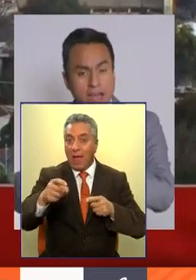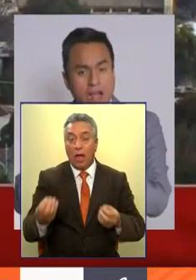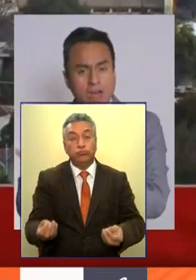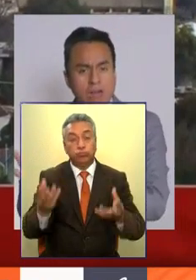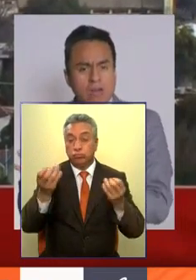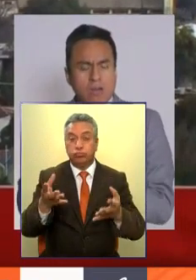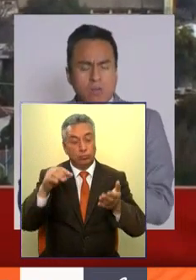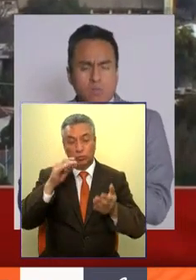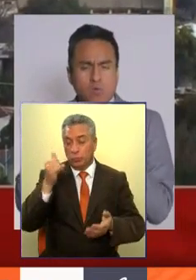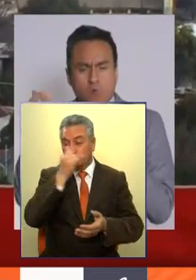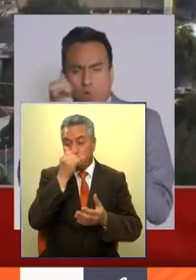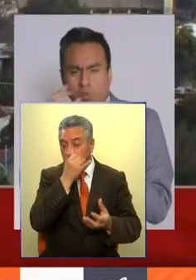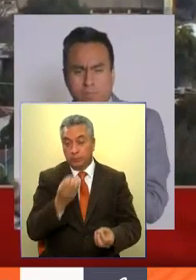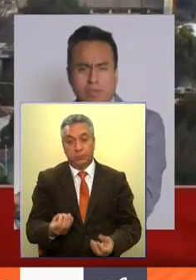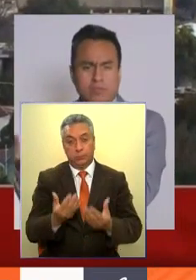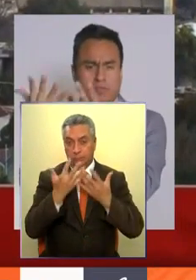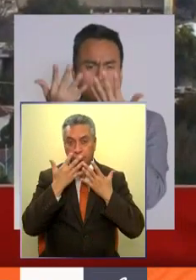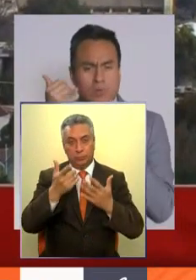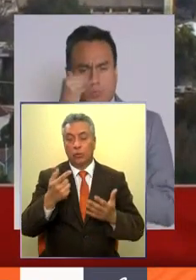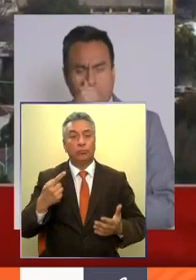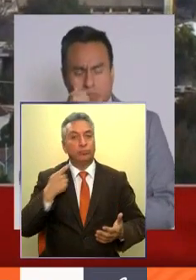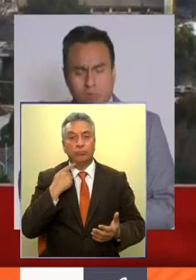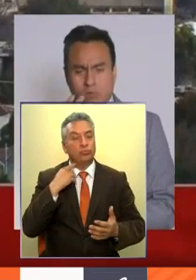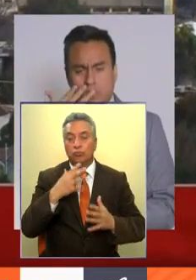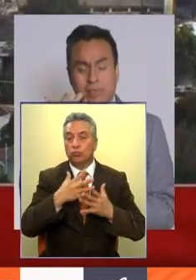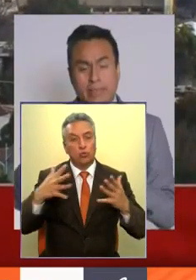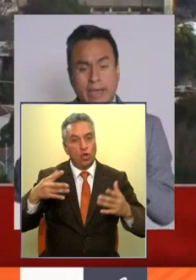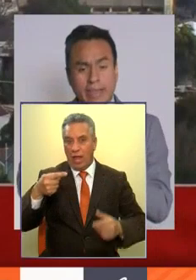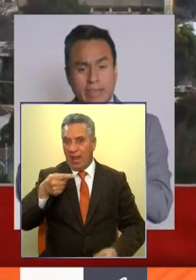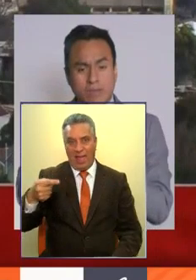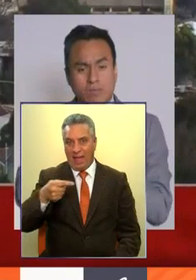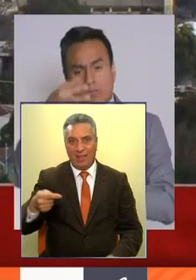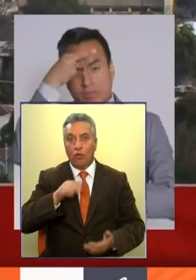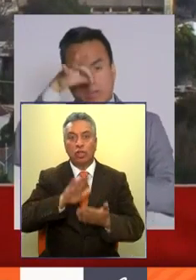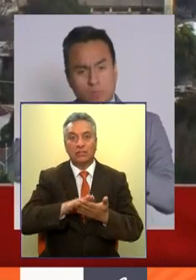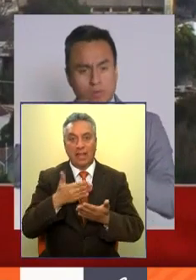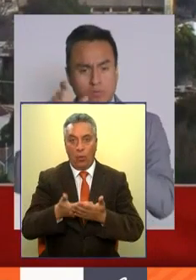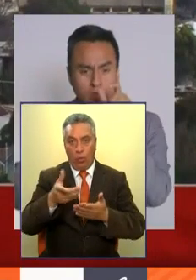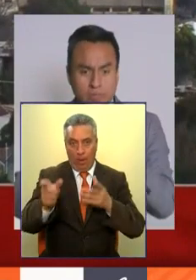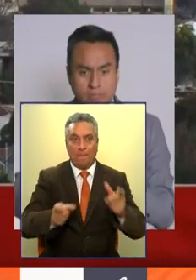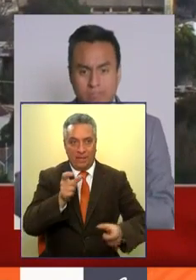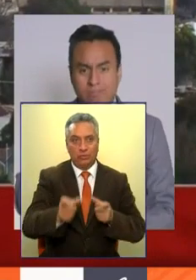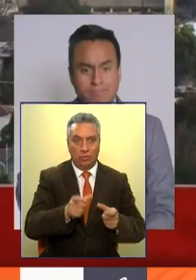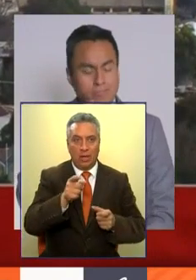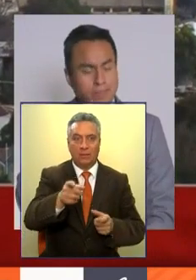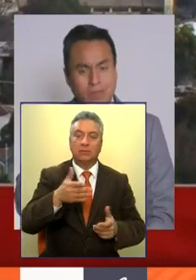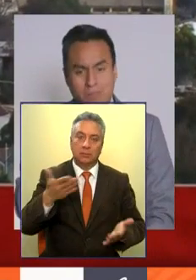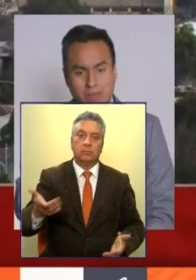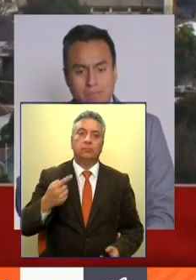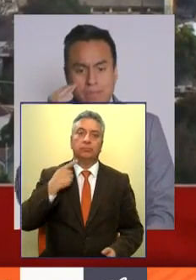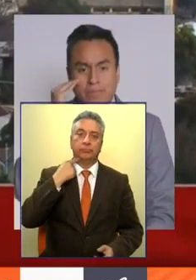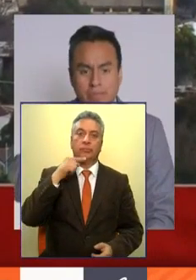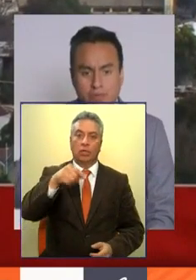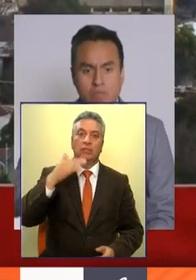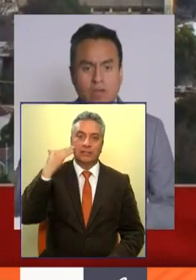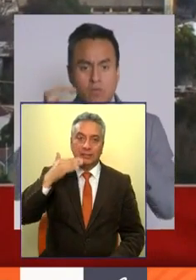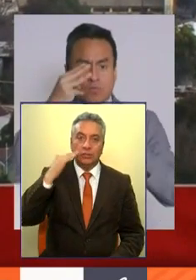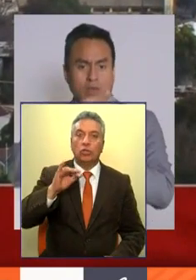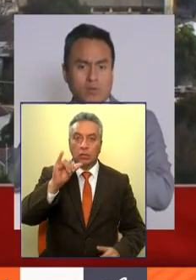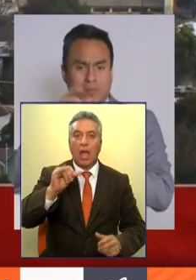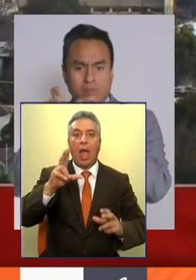ciudades, genera efectos muy negativos en la salud de las personas y afecta sobre todo a los niños y a los adultos